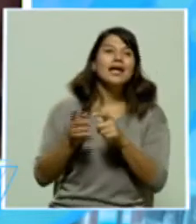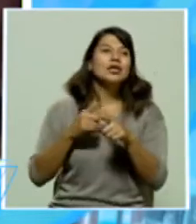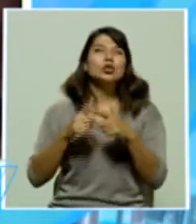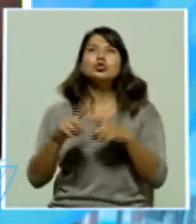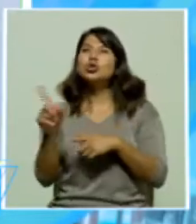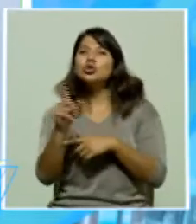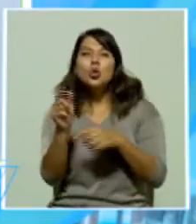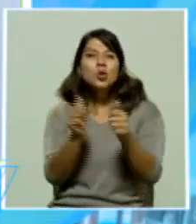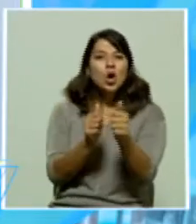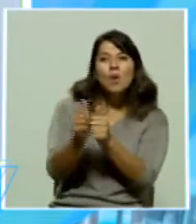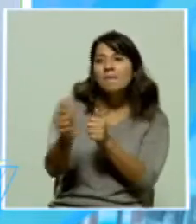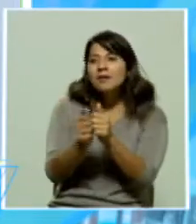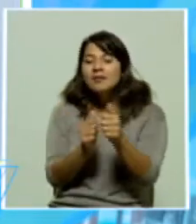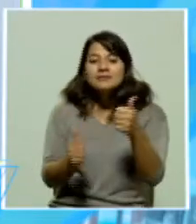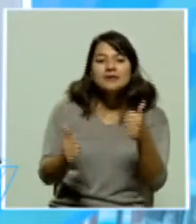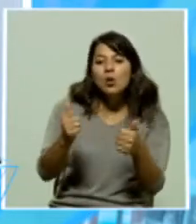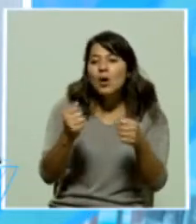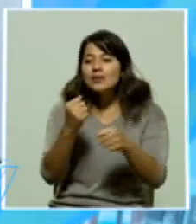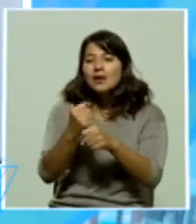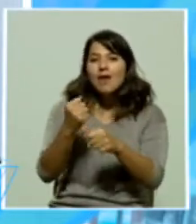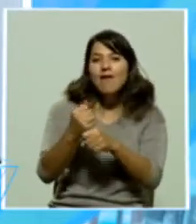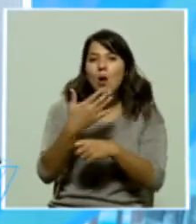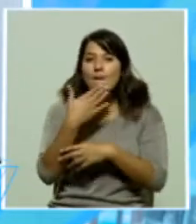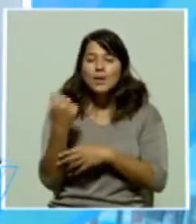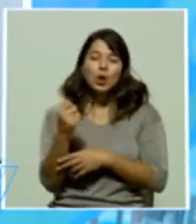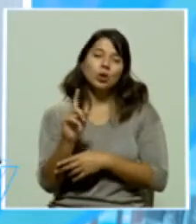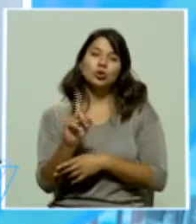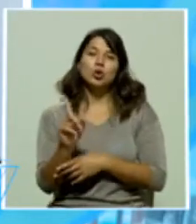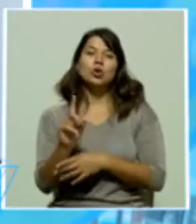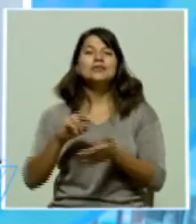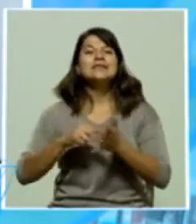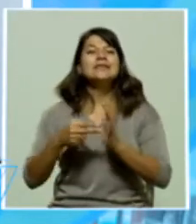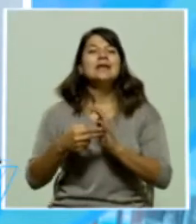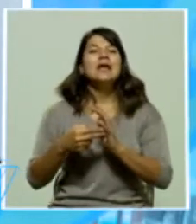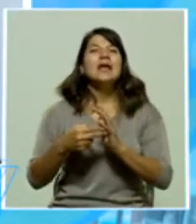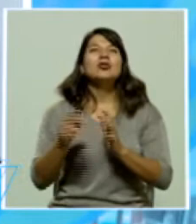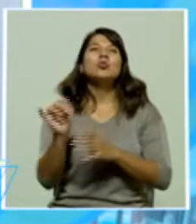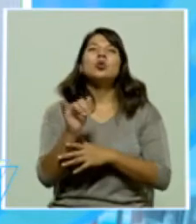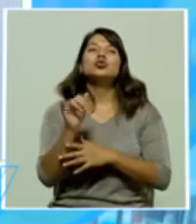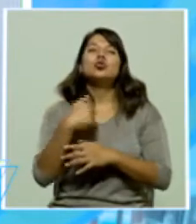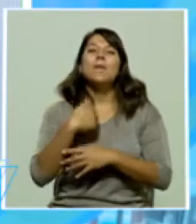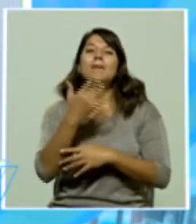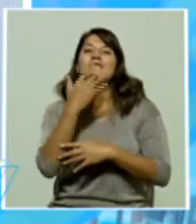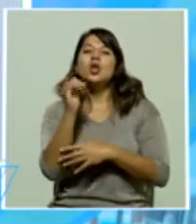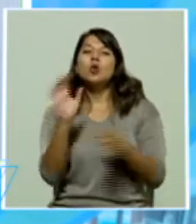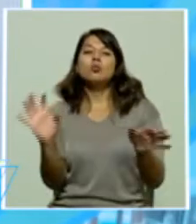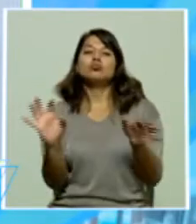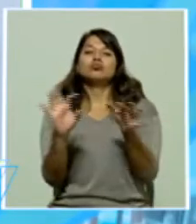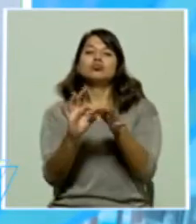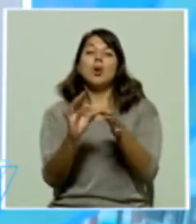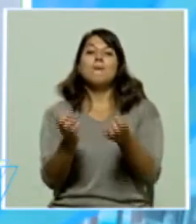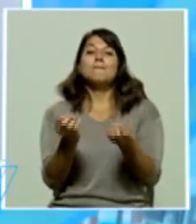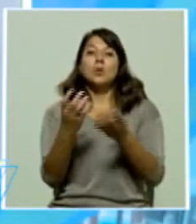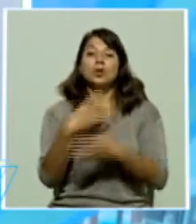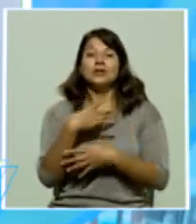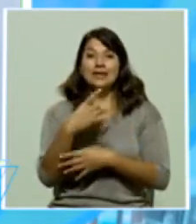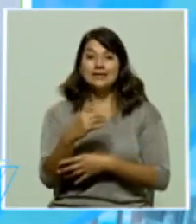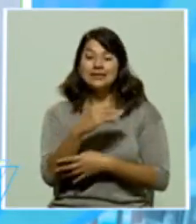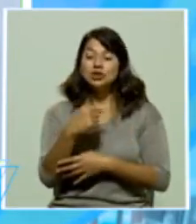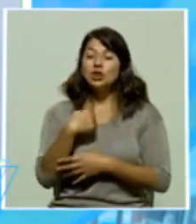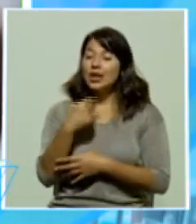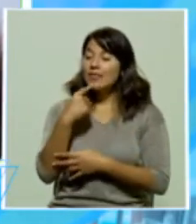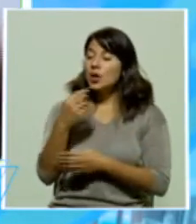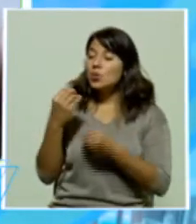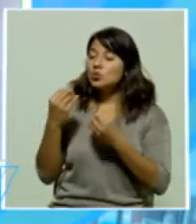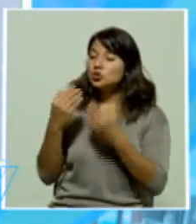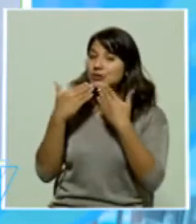incluso interna en mí, se vuelve como una combinación que realmente a mí me parece interesantísima. E insisto, yo le agradezco mucho a